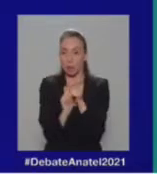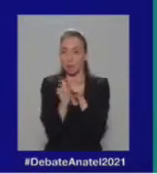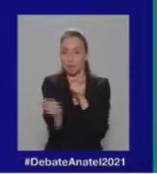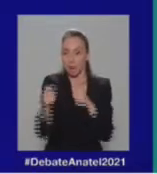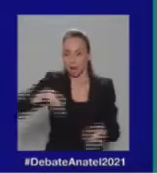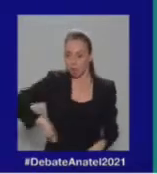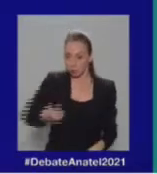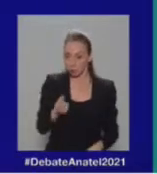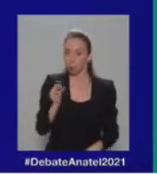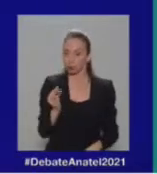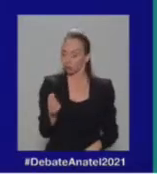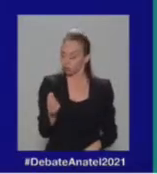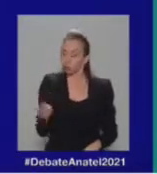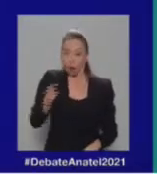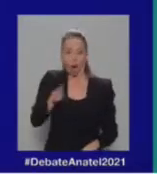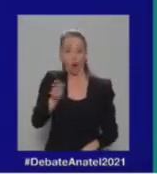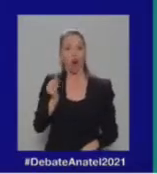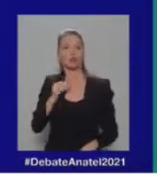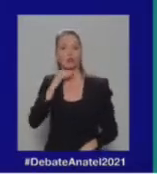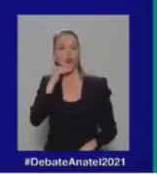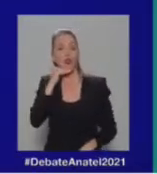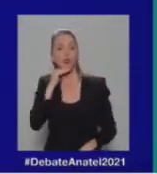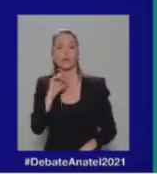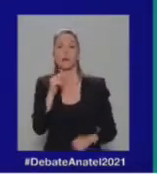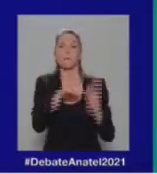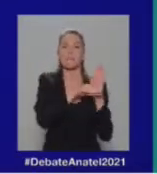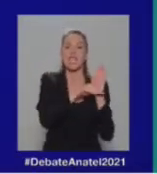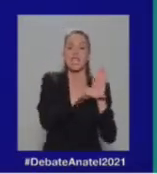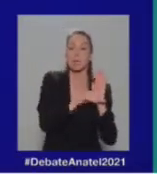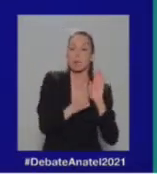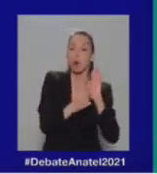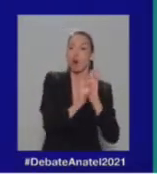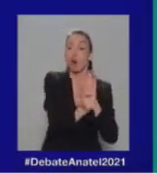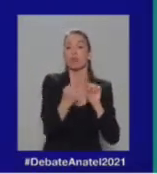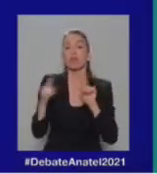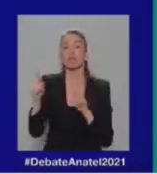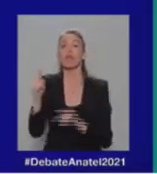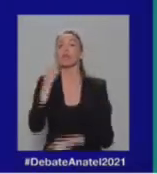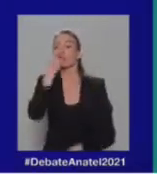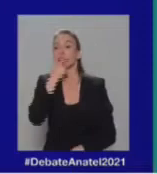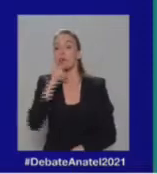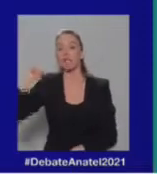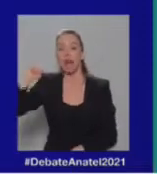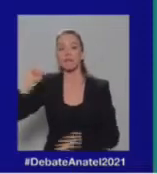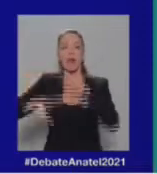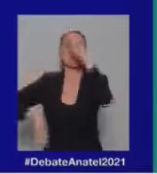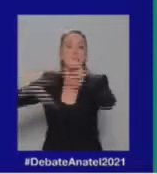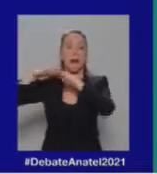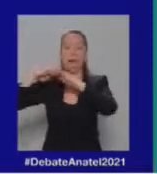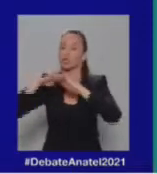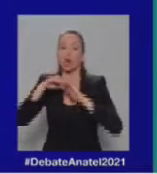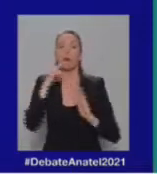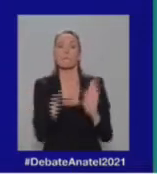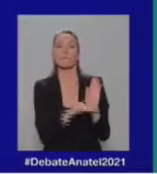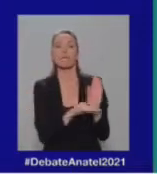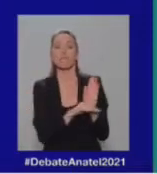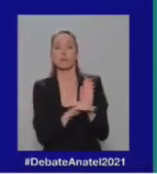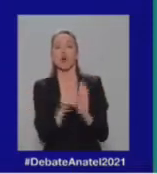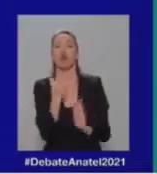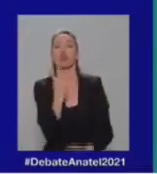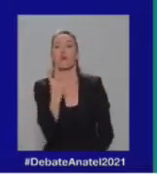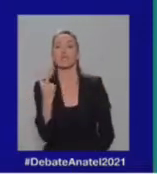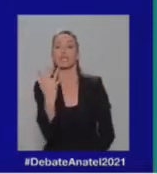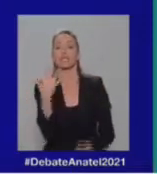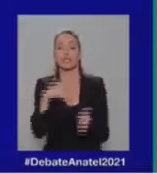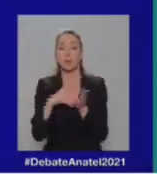a Yasna Proboste. No vamos a tener ninguna contemplación en nuestro gobierno con ninguna situación de violencia. No se equivoque al